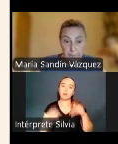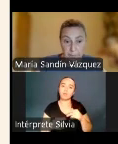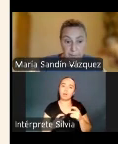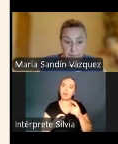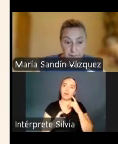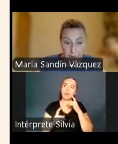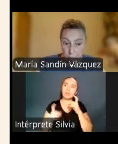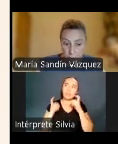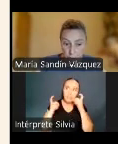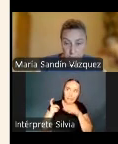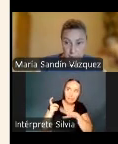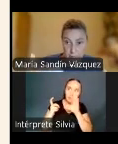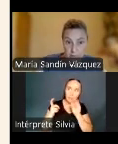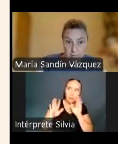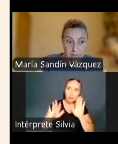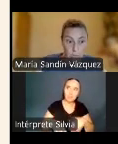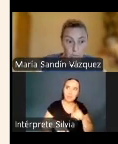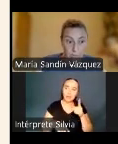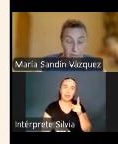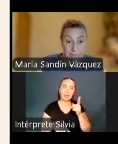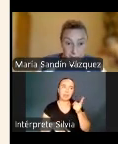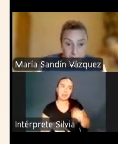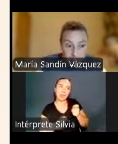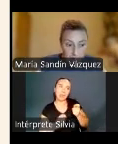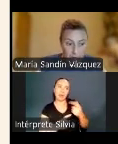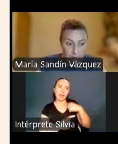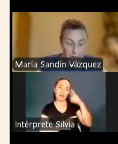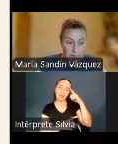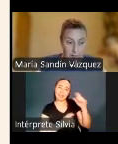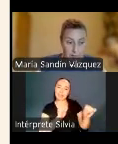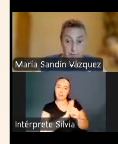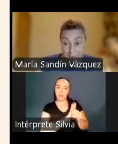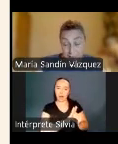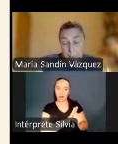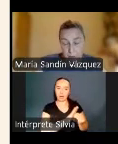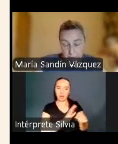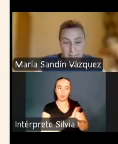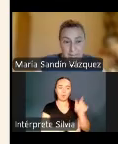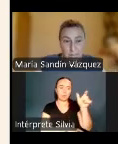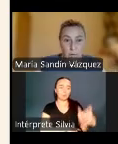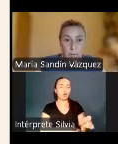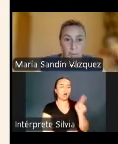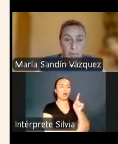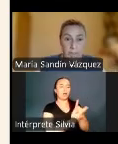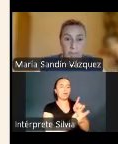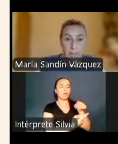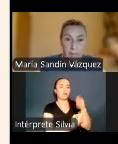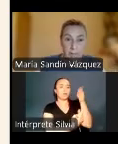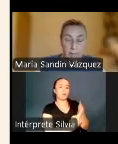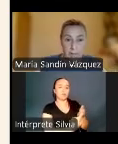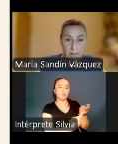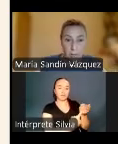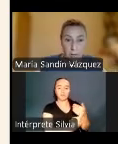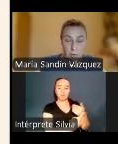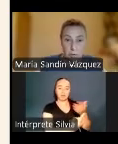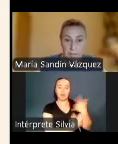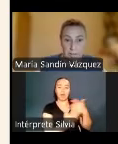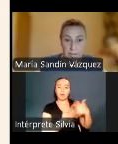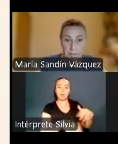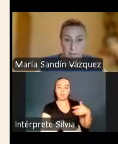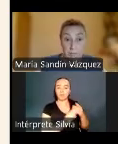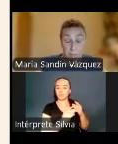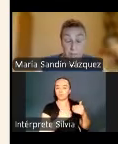comprender, pero también estigmatizar de cómo es la persona que tienes tú enfrente sin llegar a poder dedicarle un tiempo para